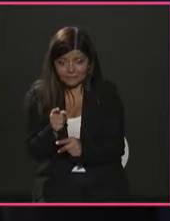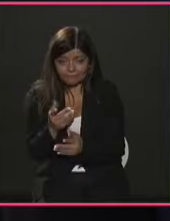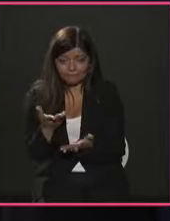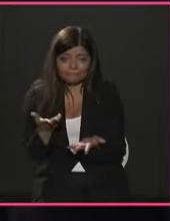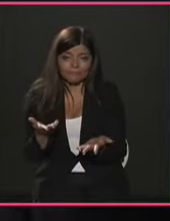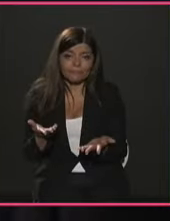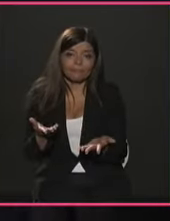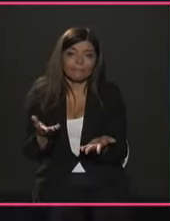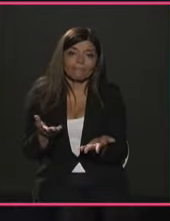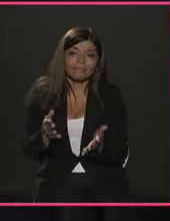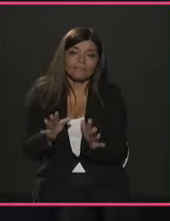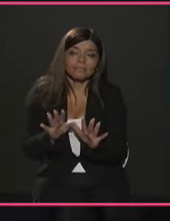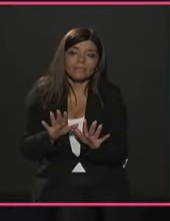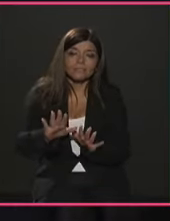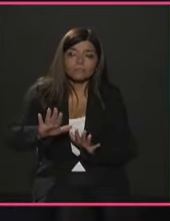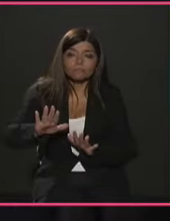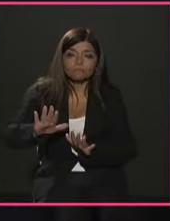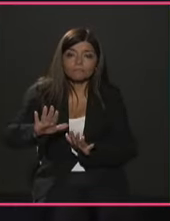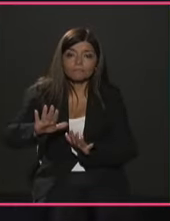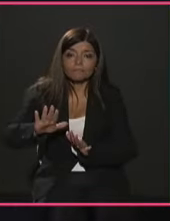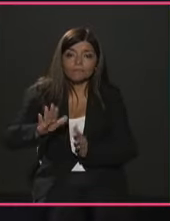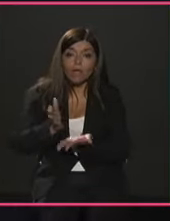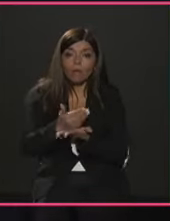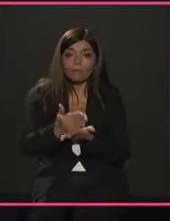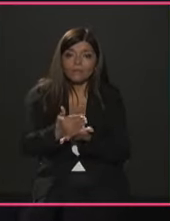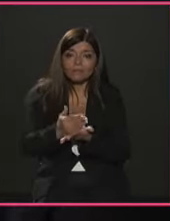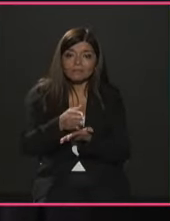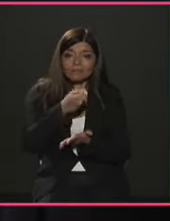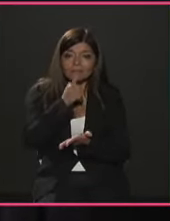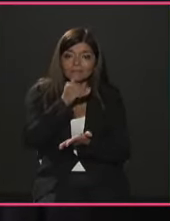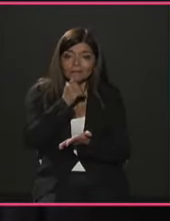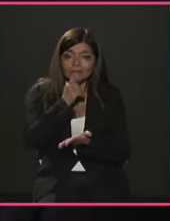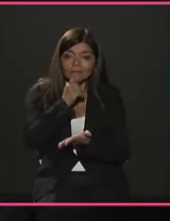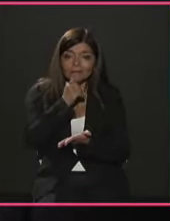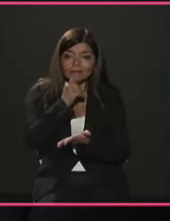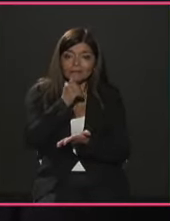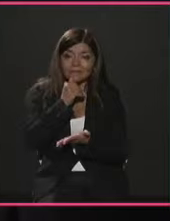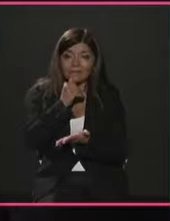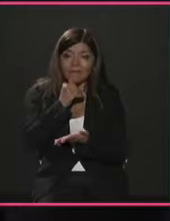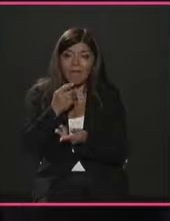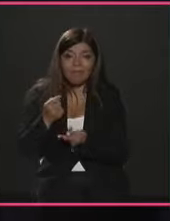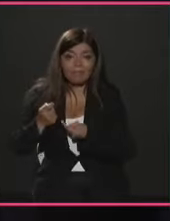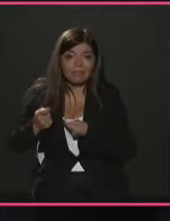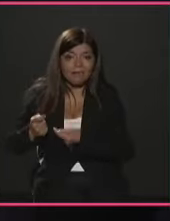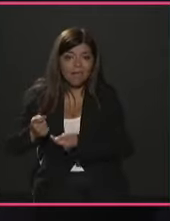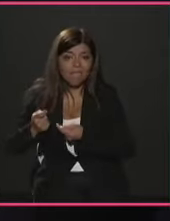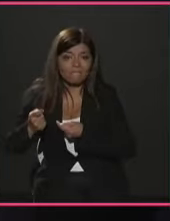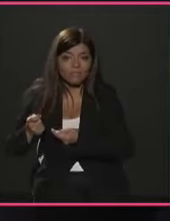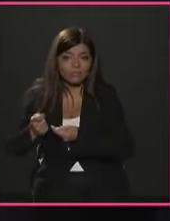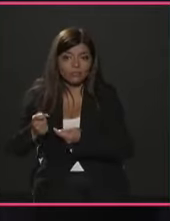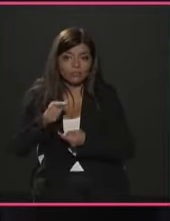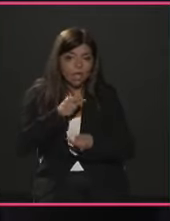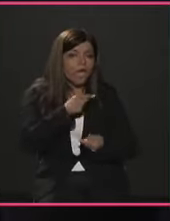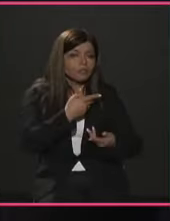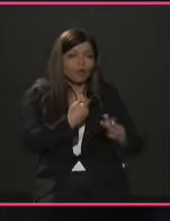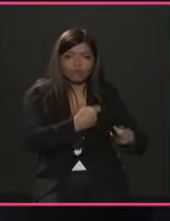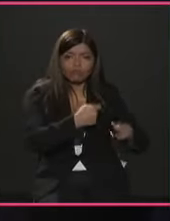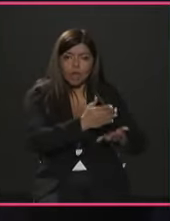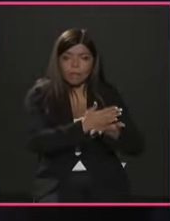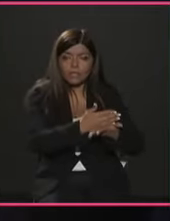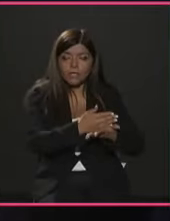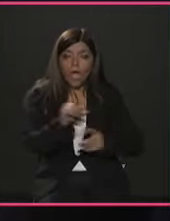vacío entre el sector de planificación y y de la inversión de la planificación en algunas áreas vemos que el